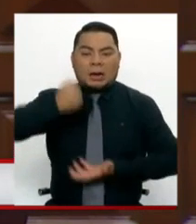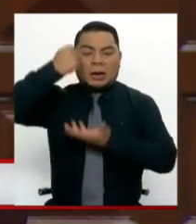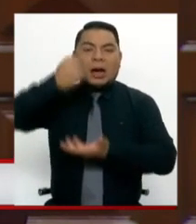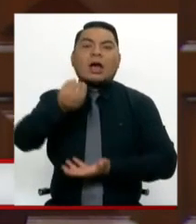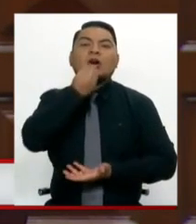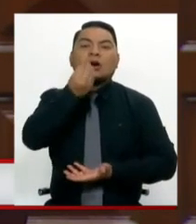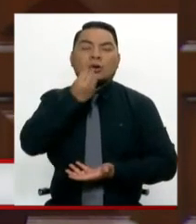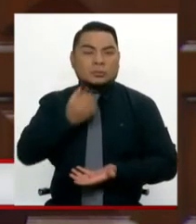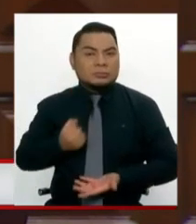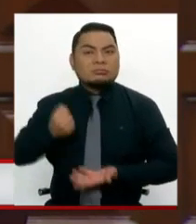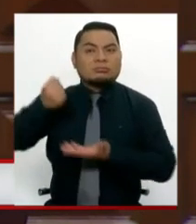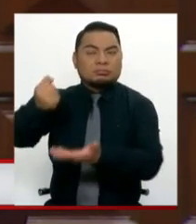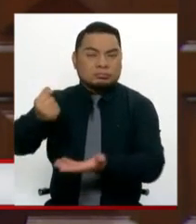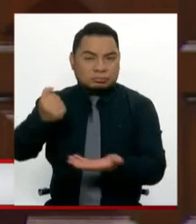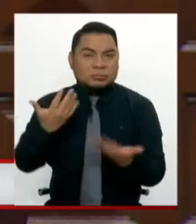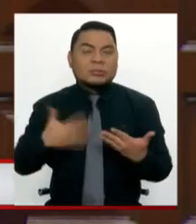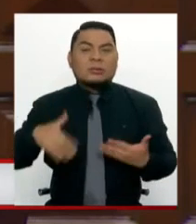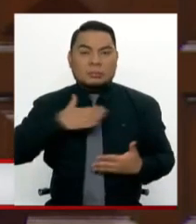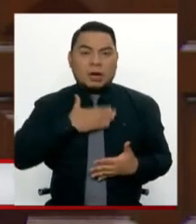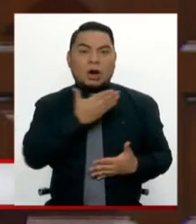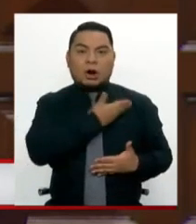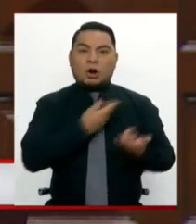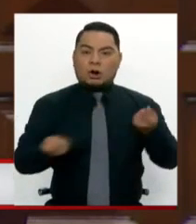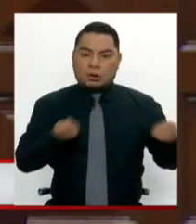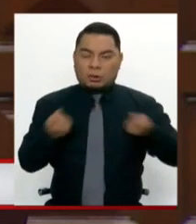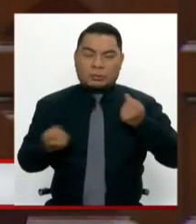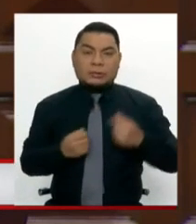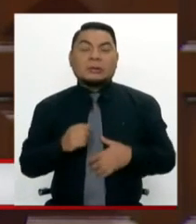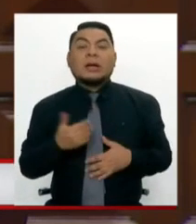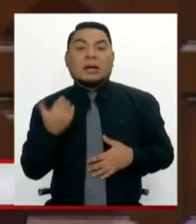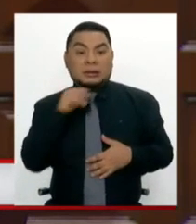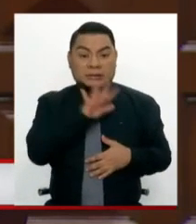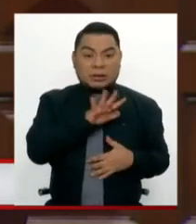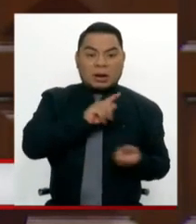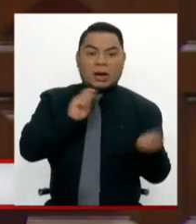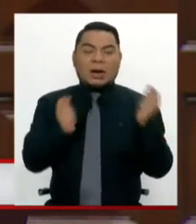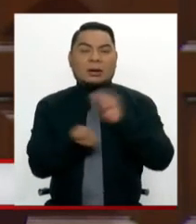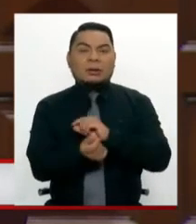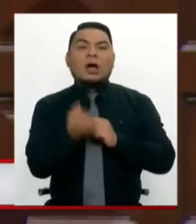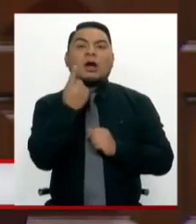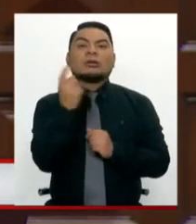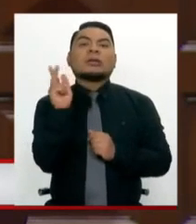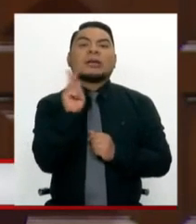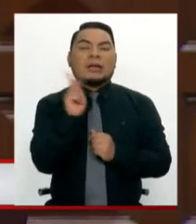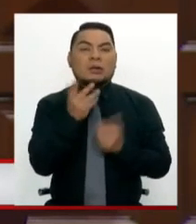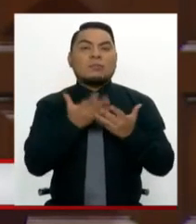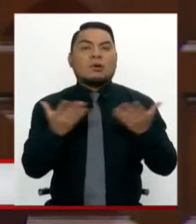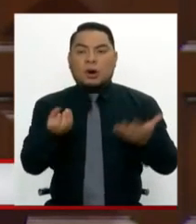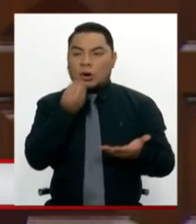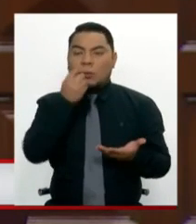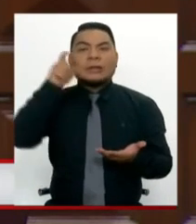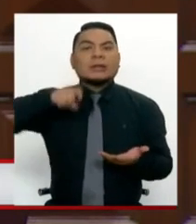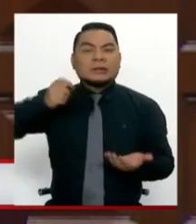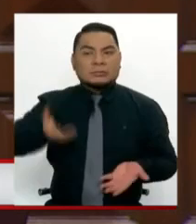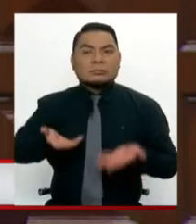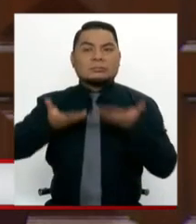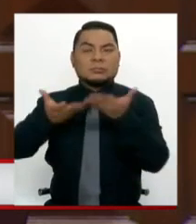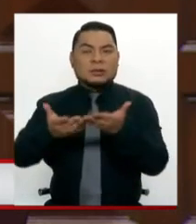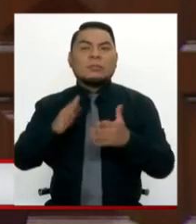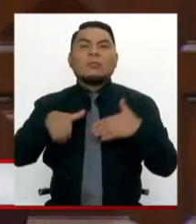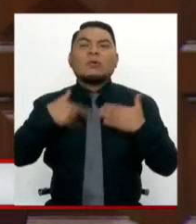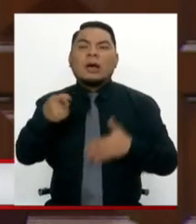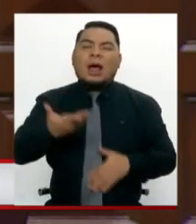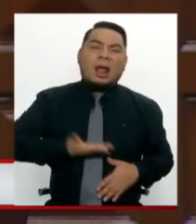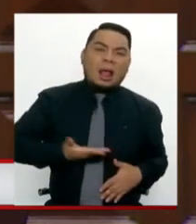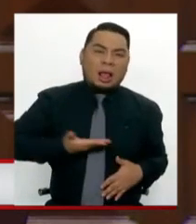alimentos que pasaron en mi gobierno de 5 a 11 kilos de productos de primera necesidad para mitigar